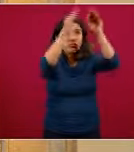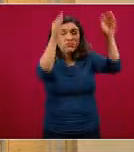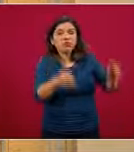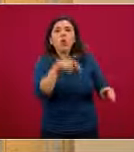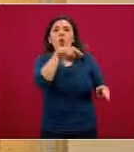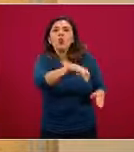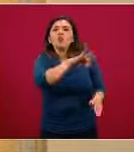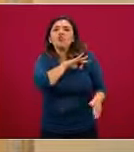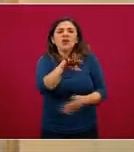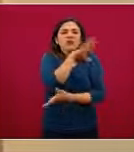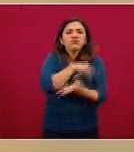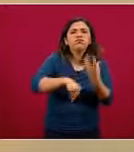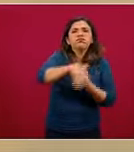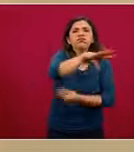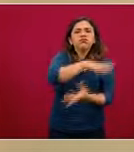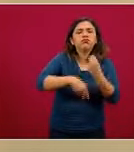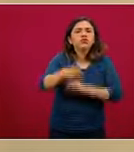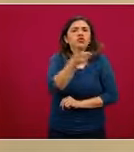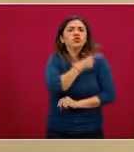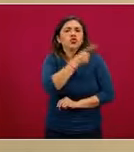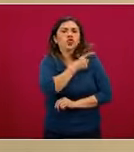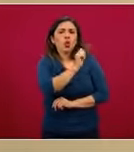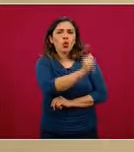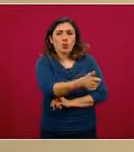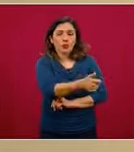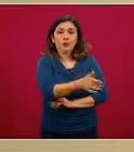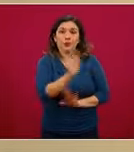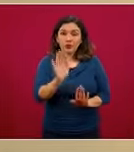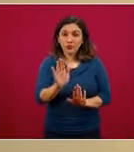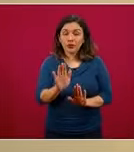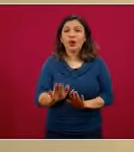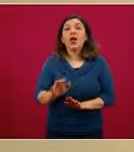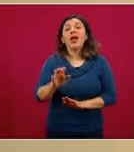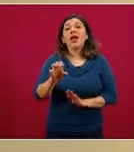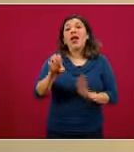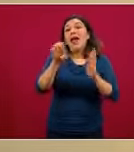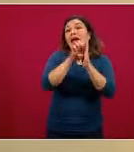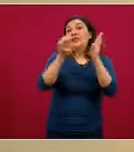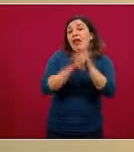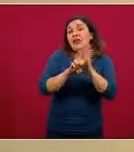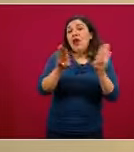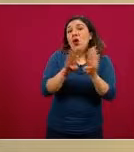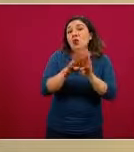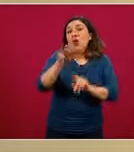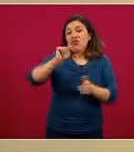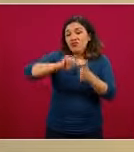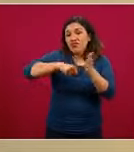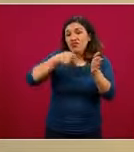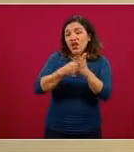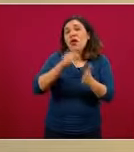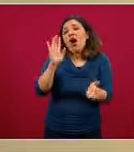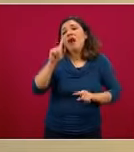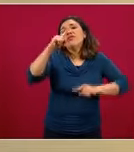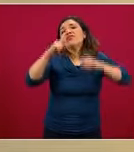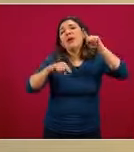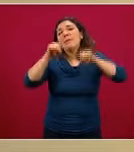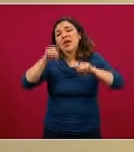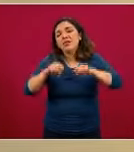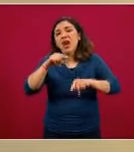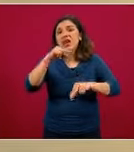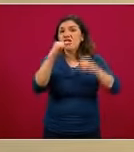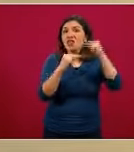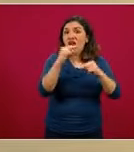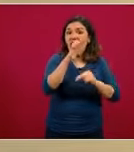autosuficiencia del MT. Los estándares técnicos dependen del nivel del MT 1, 2